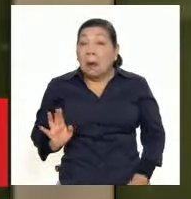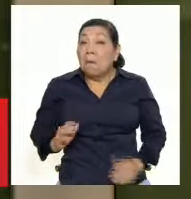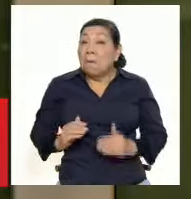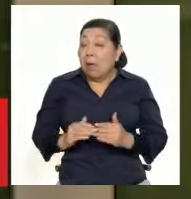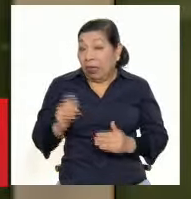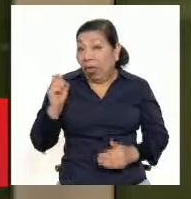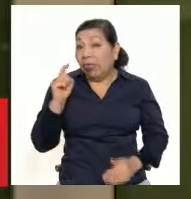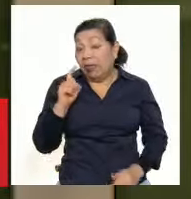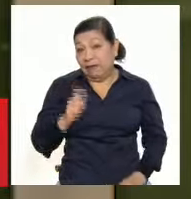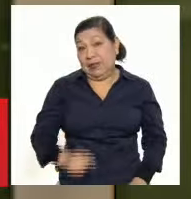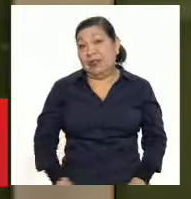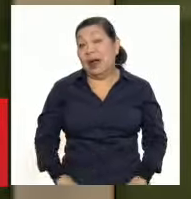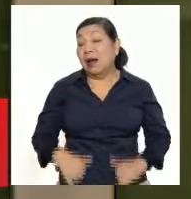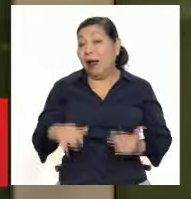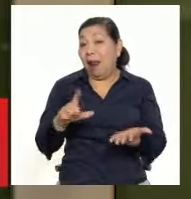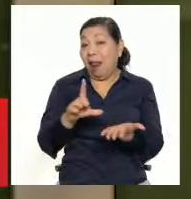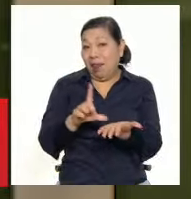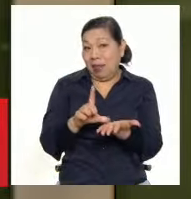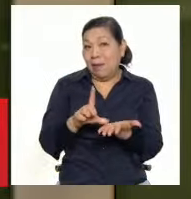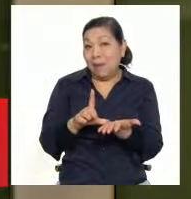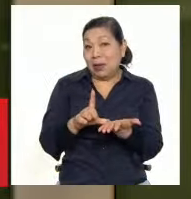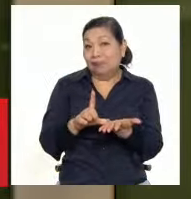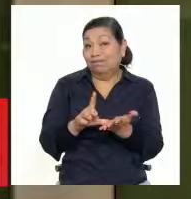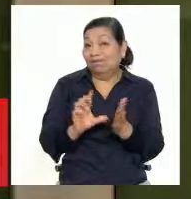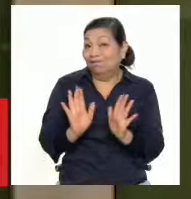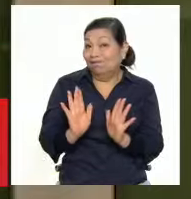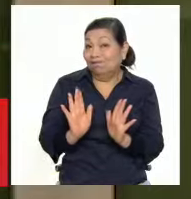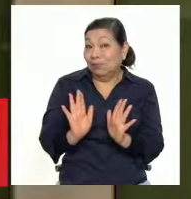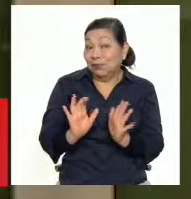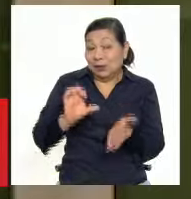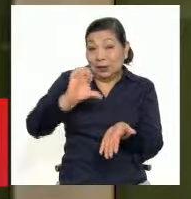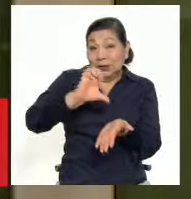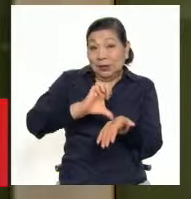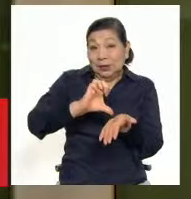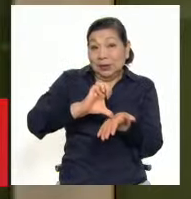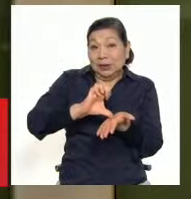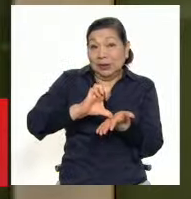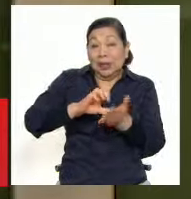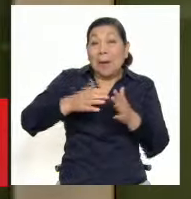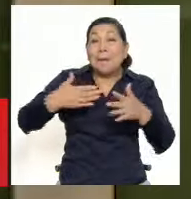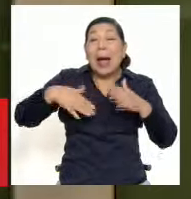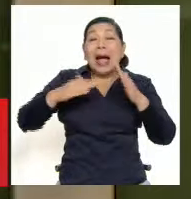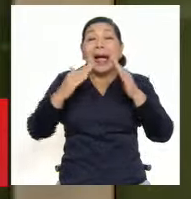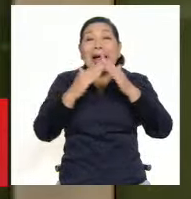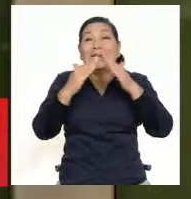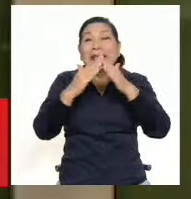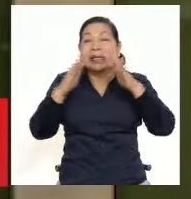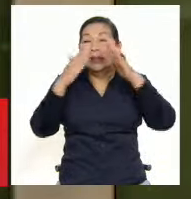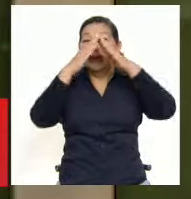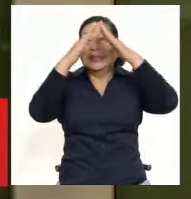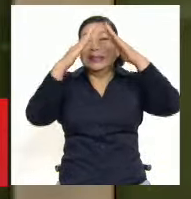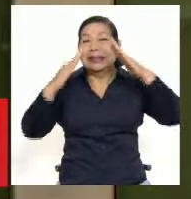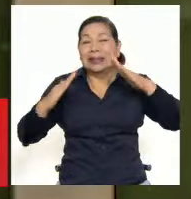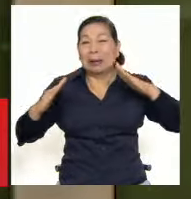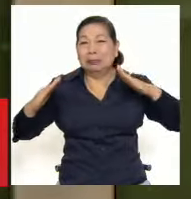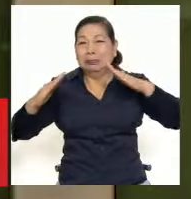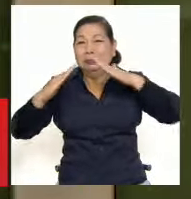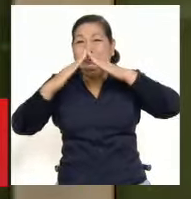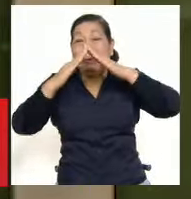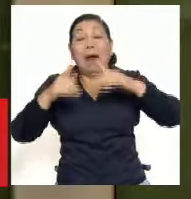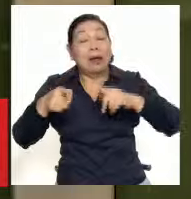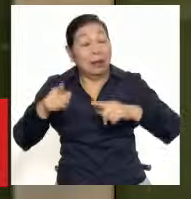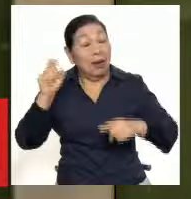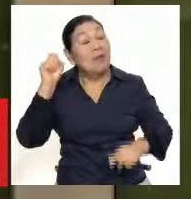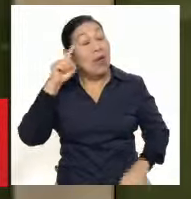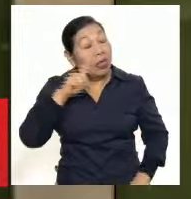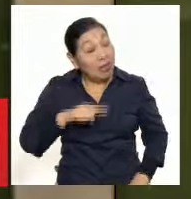más crítico, ¿no? Porque en Lima gran parte de la población está sentada sobre la ladera de los cerros, sobre Pirca de Piedras, por ejemplo, ¿no? Ahí sí hubiera sido